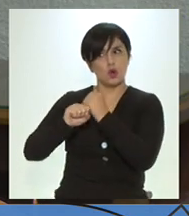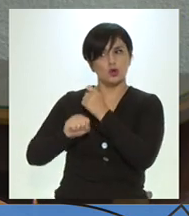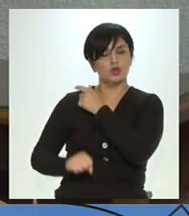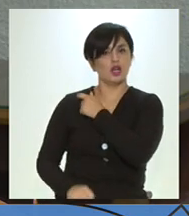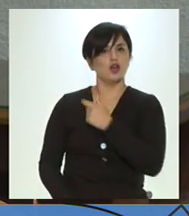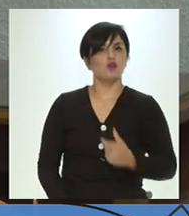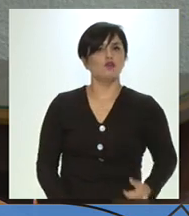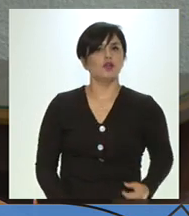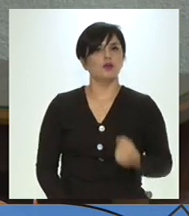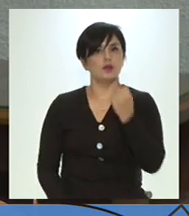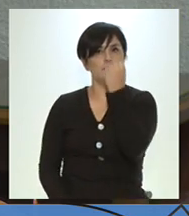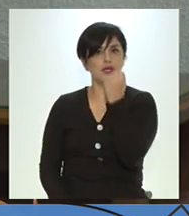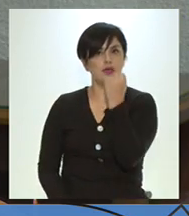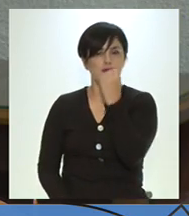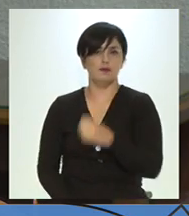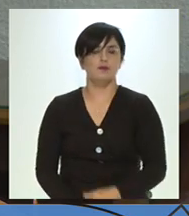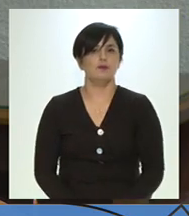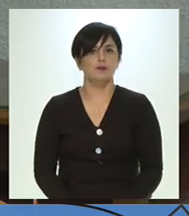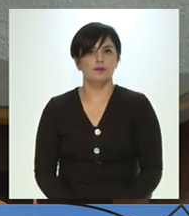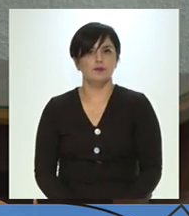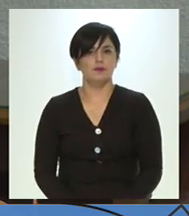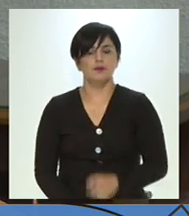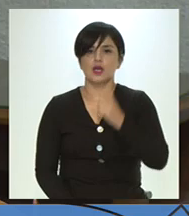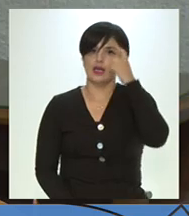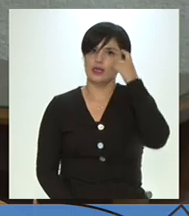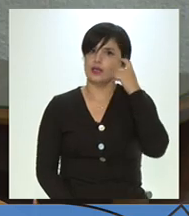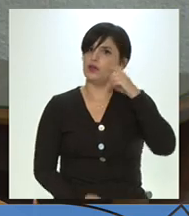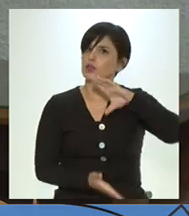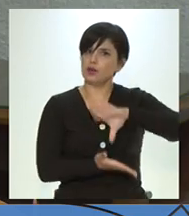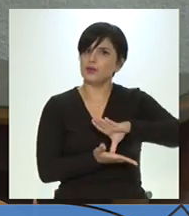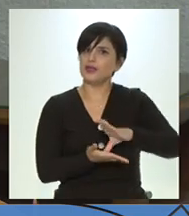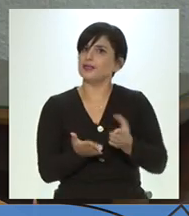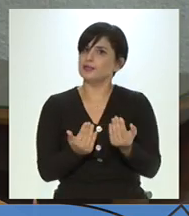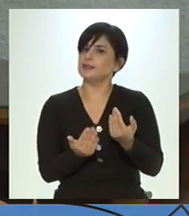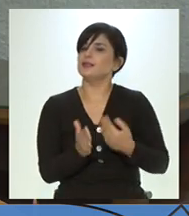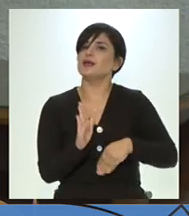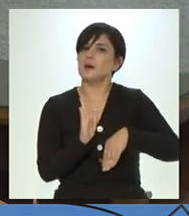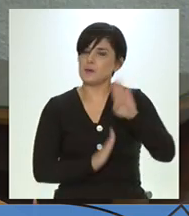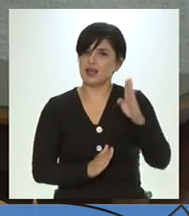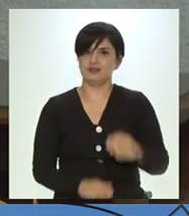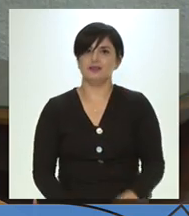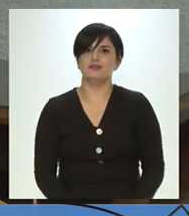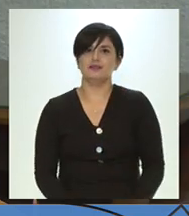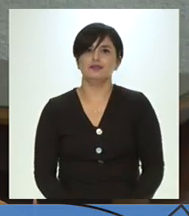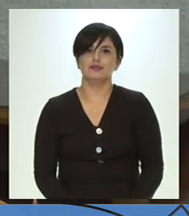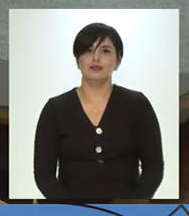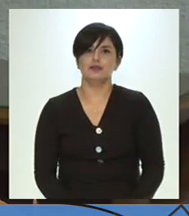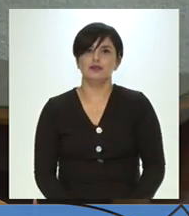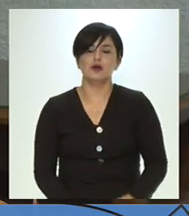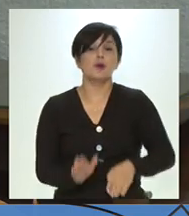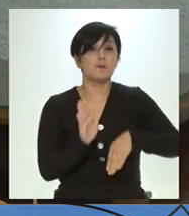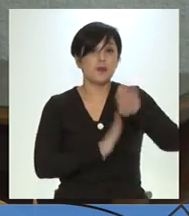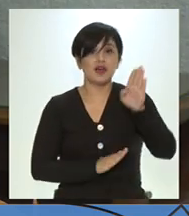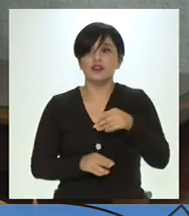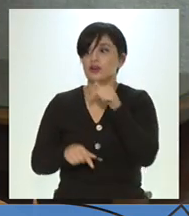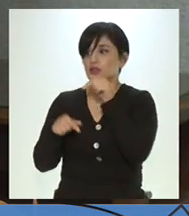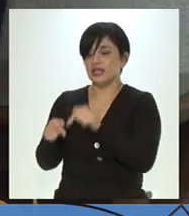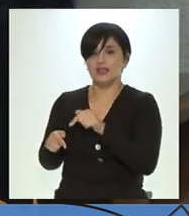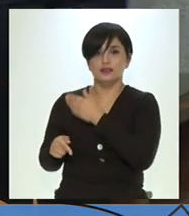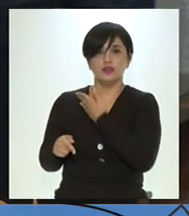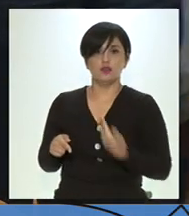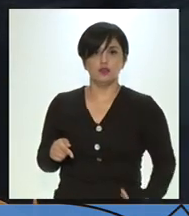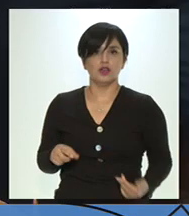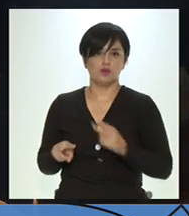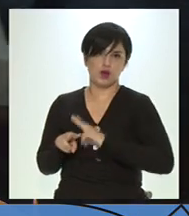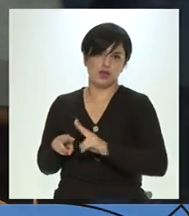piñera creo que nuestro país merece más merece más de lo realizado por este gobierno